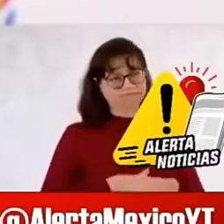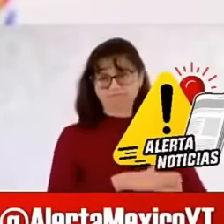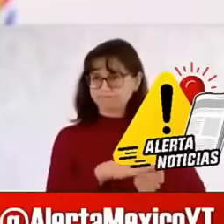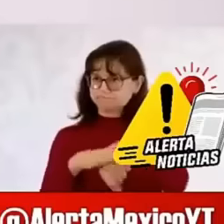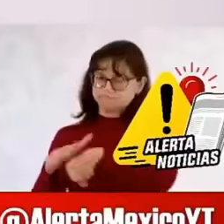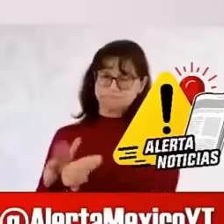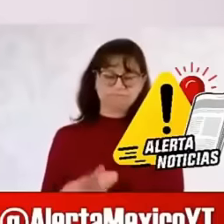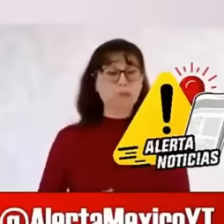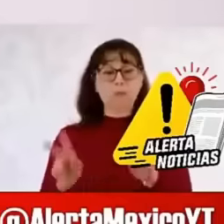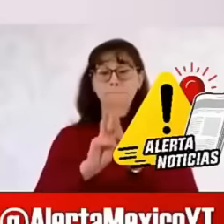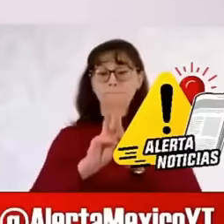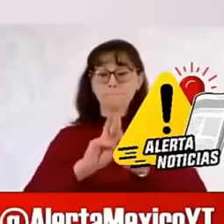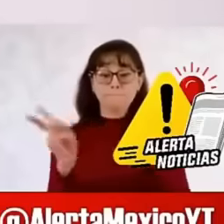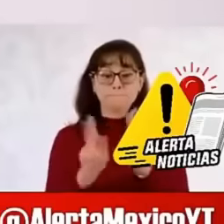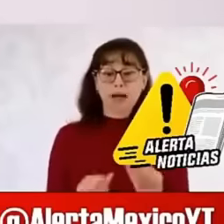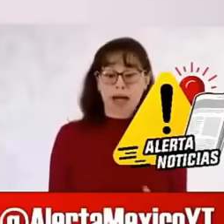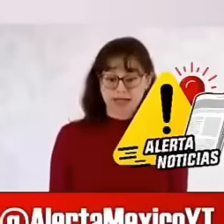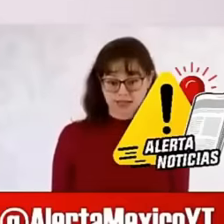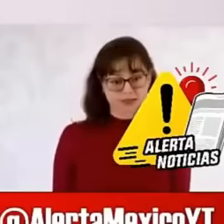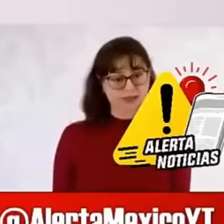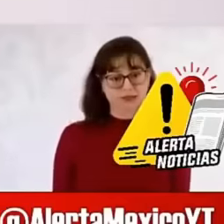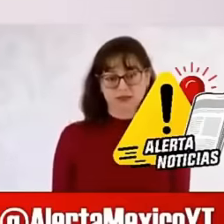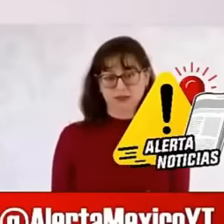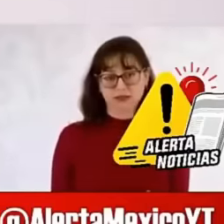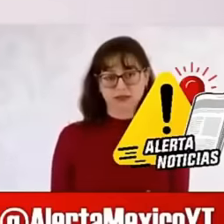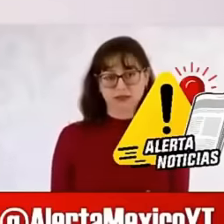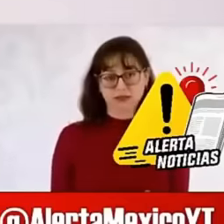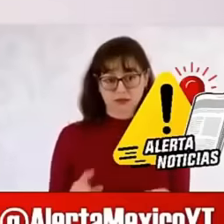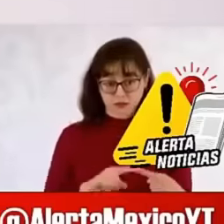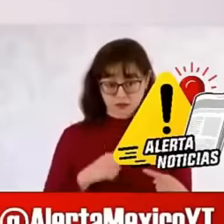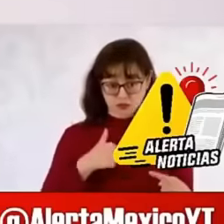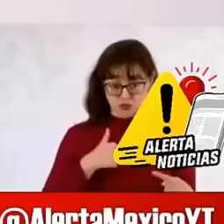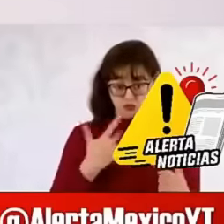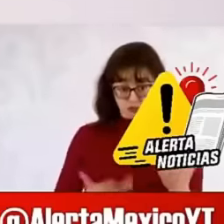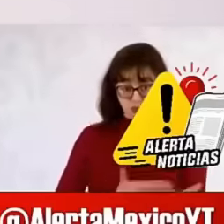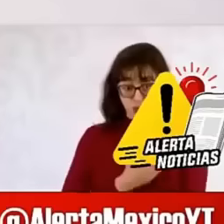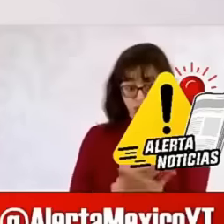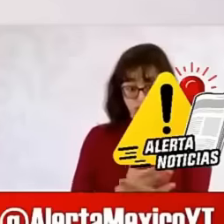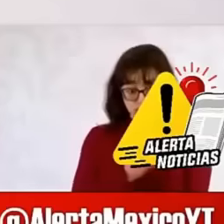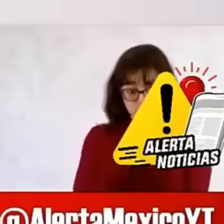Y no solamente vino de México, sino de muchos países,